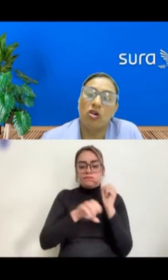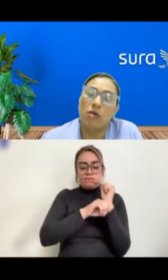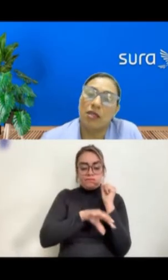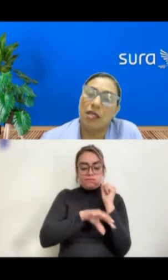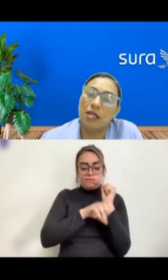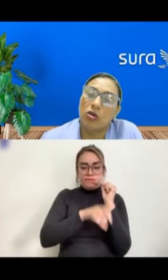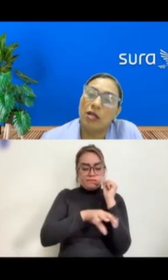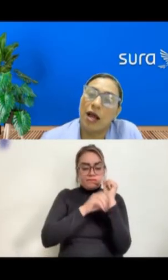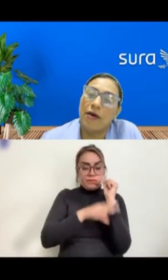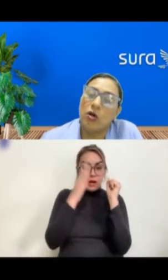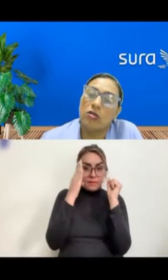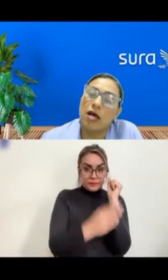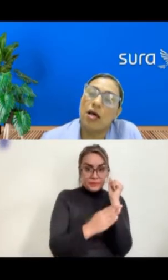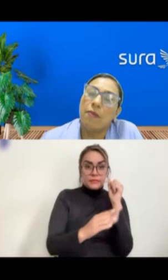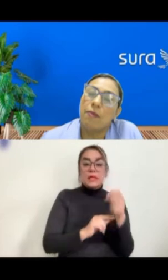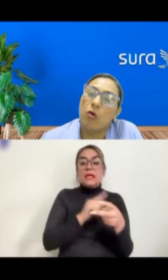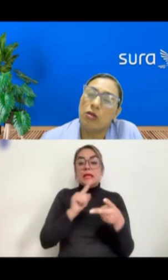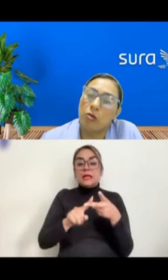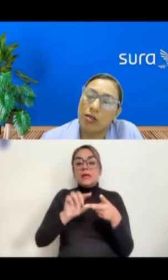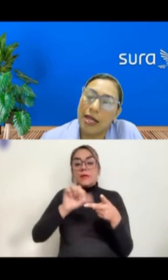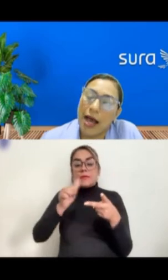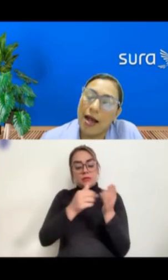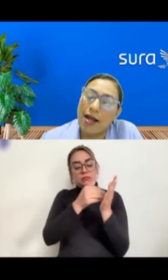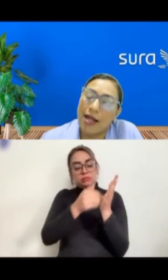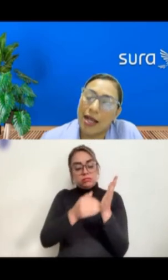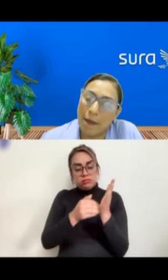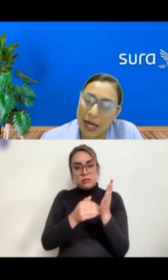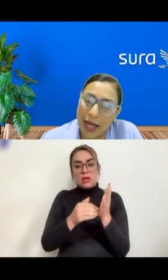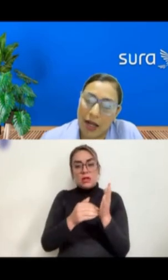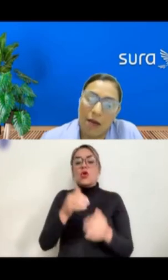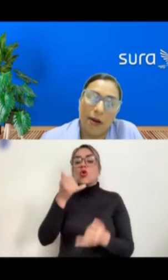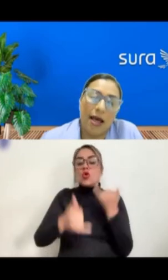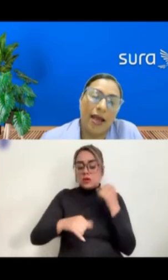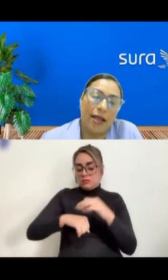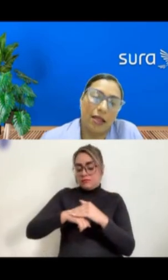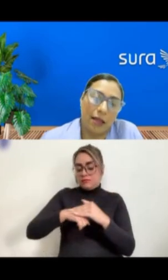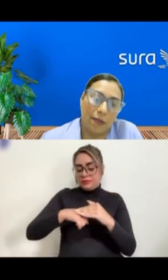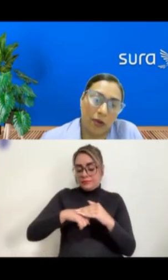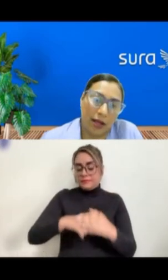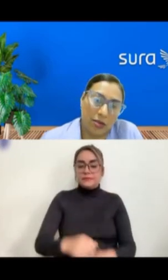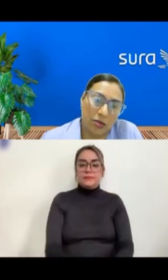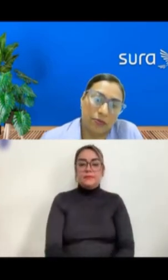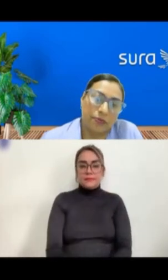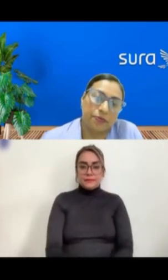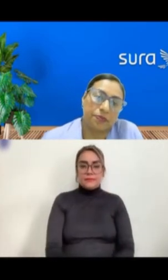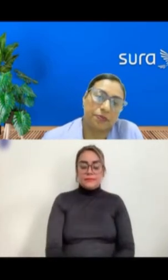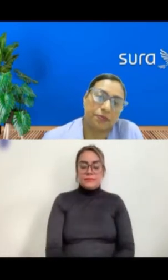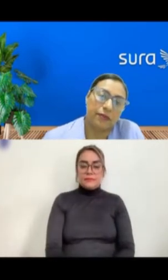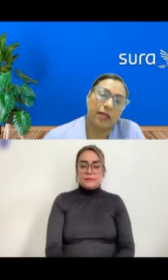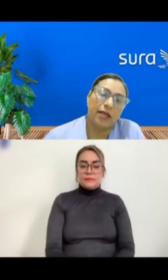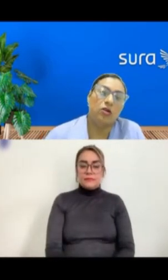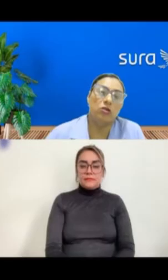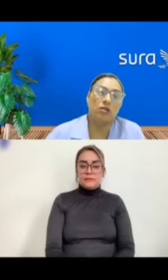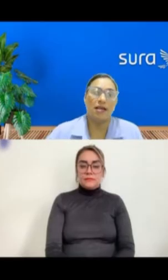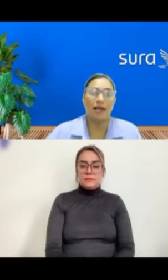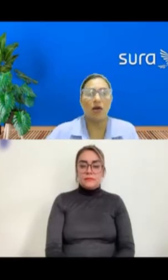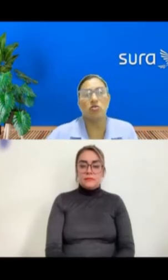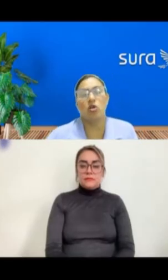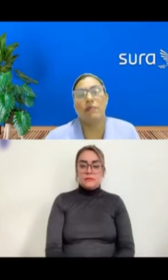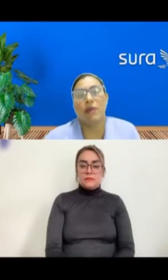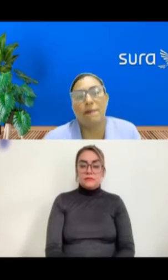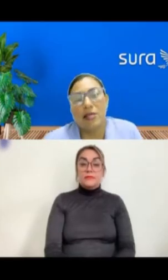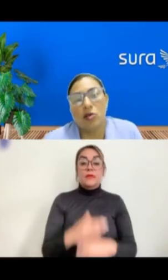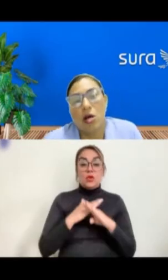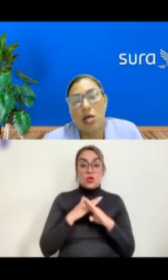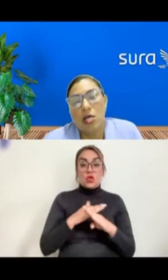arterial, posteriormente atiendo el de la venosa y por último el de la capilar, ¿verdad? En este tipo de casos. El control del